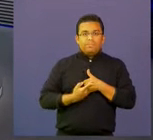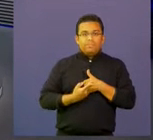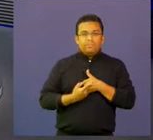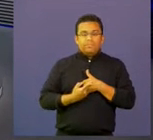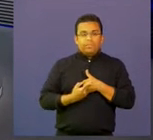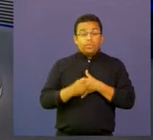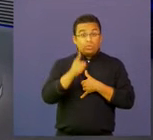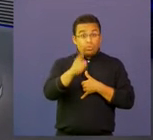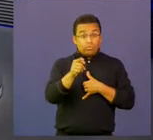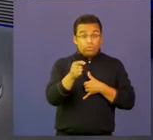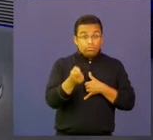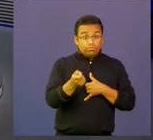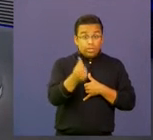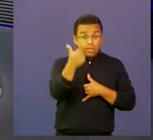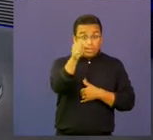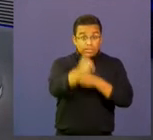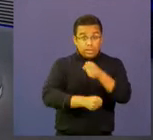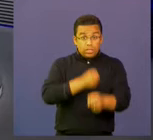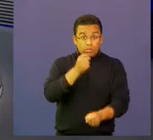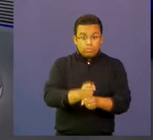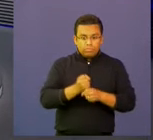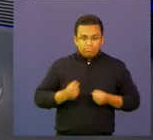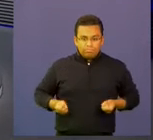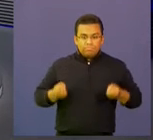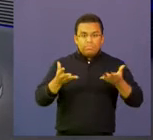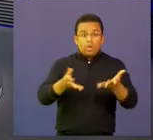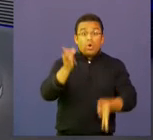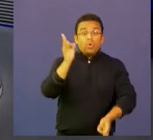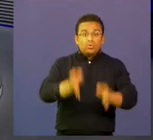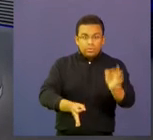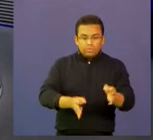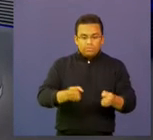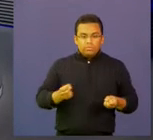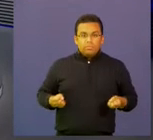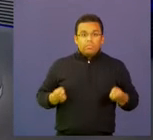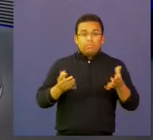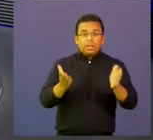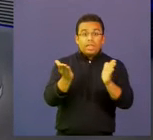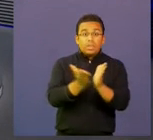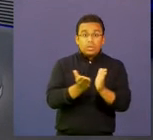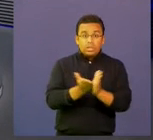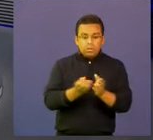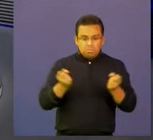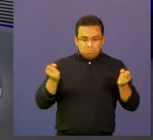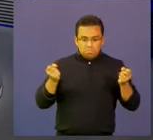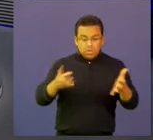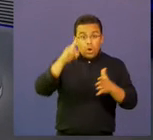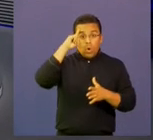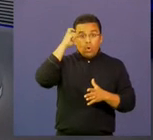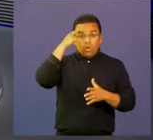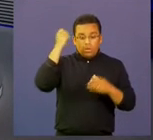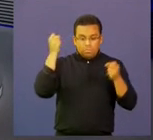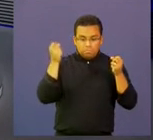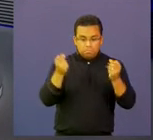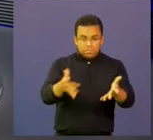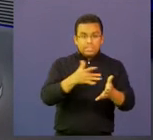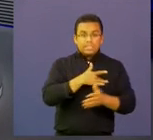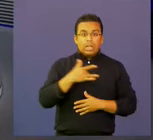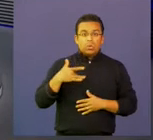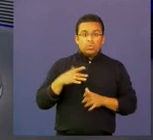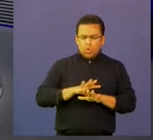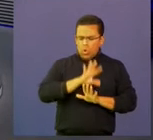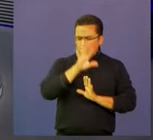la tecnología va a permitir llevar justicia, educación, gobierno, salud a cada rincón del